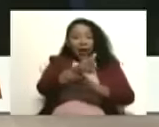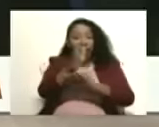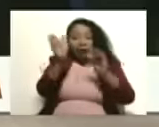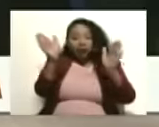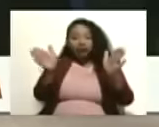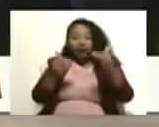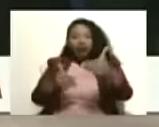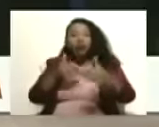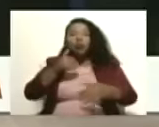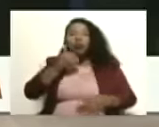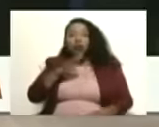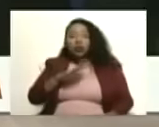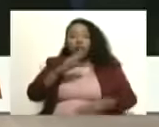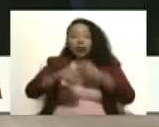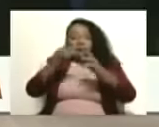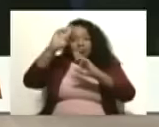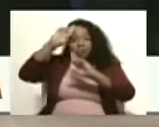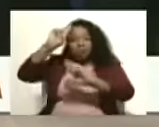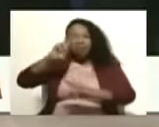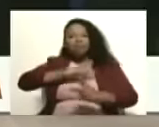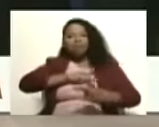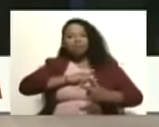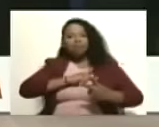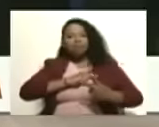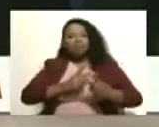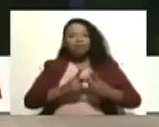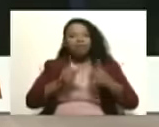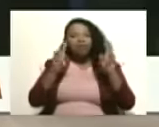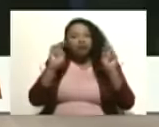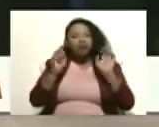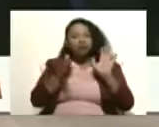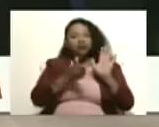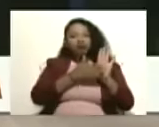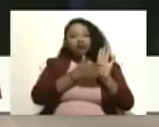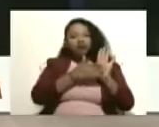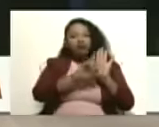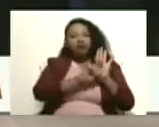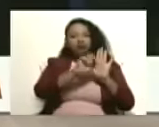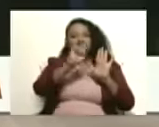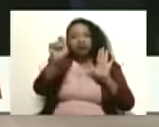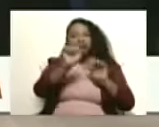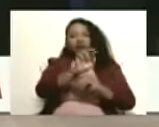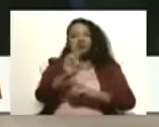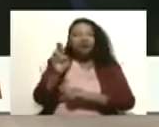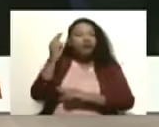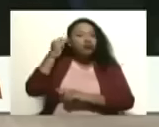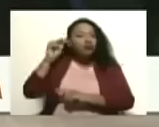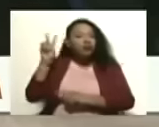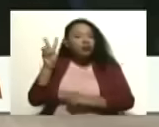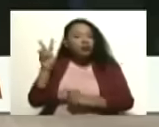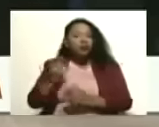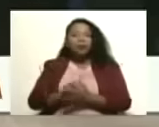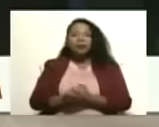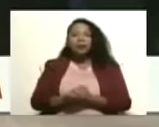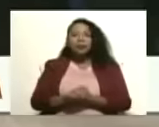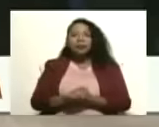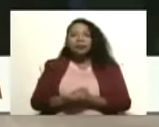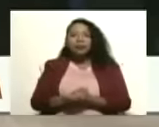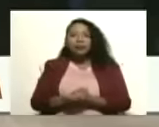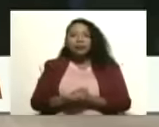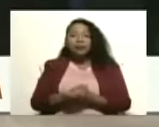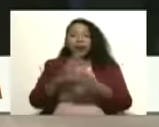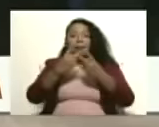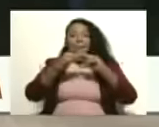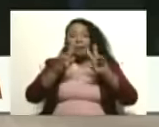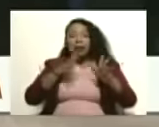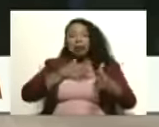democráticas para hacer respetar su voluntad en el marco de la Constitución de la República Bolivariana de Venezuela, la paz y